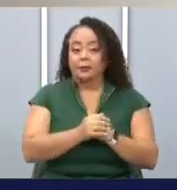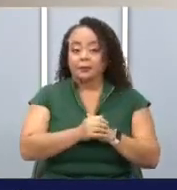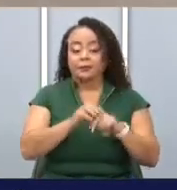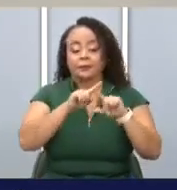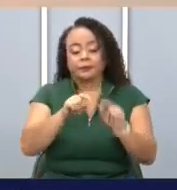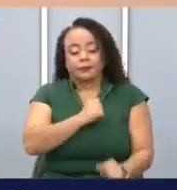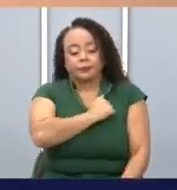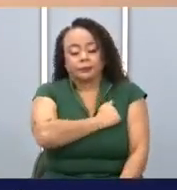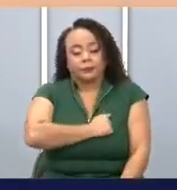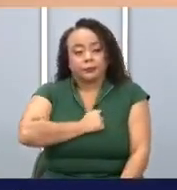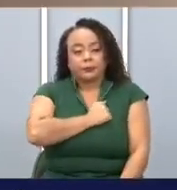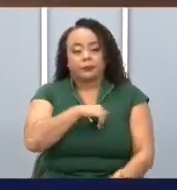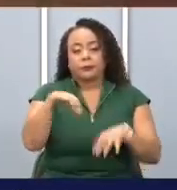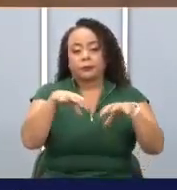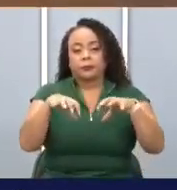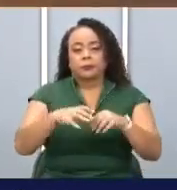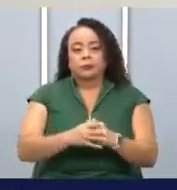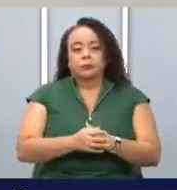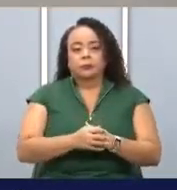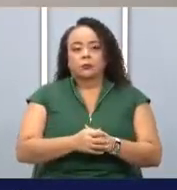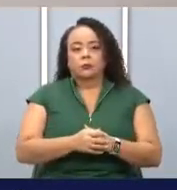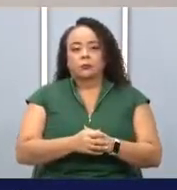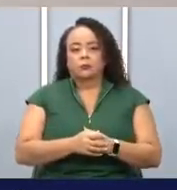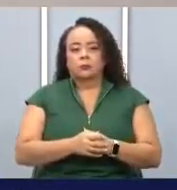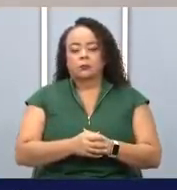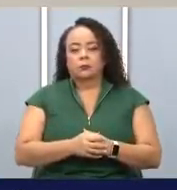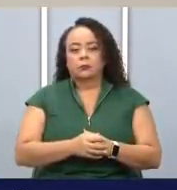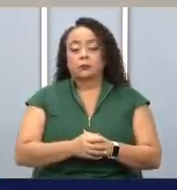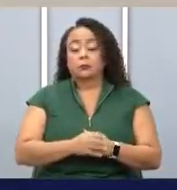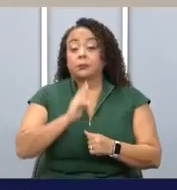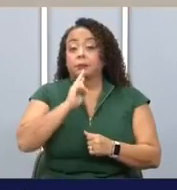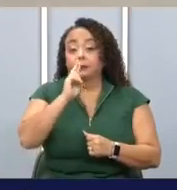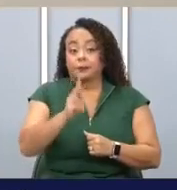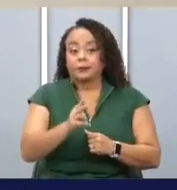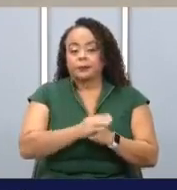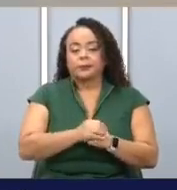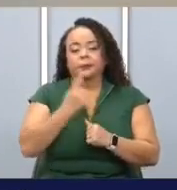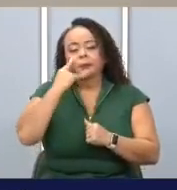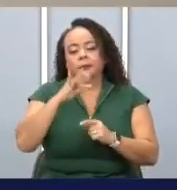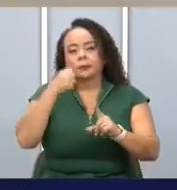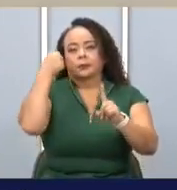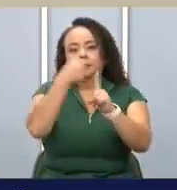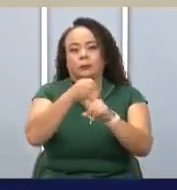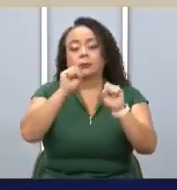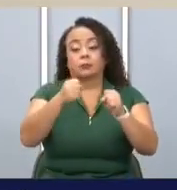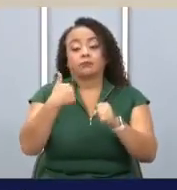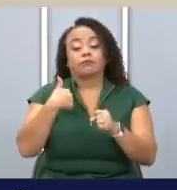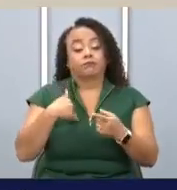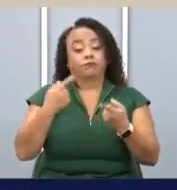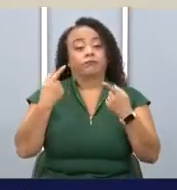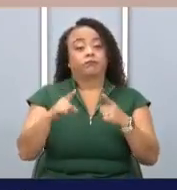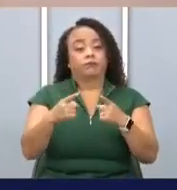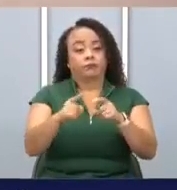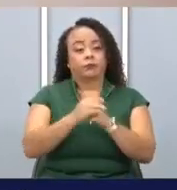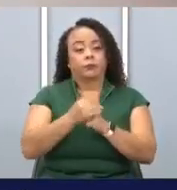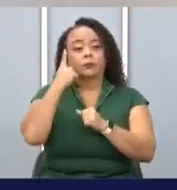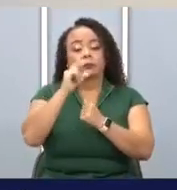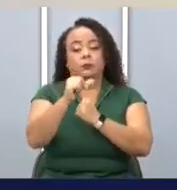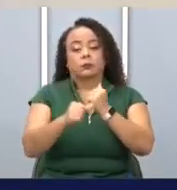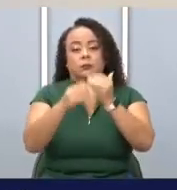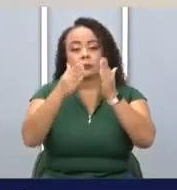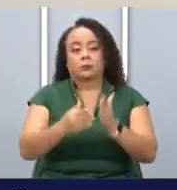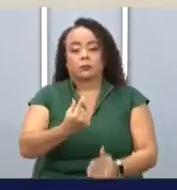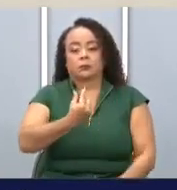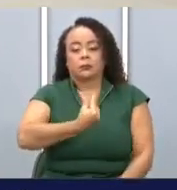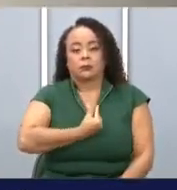pero lamentó las acciones. Lo cierto del caso es que el aparente golpe puede traer consecuencias para el asistente